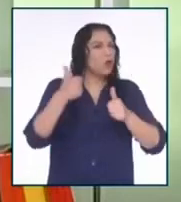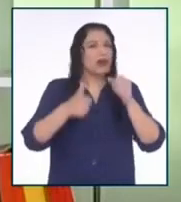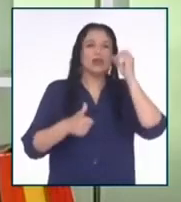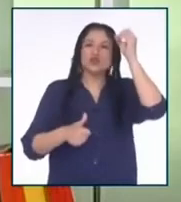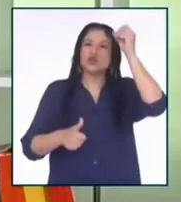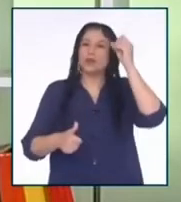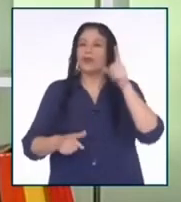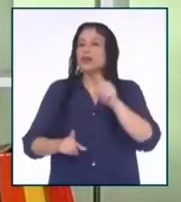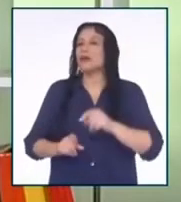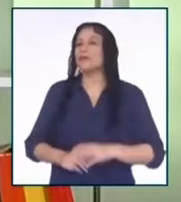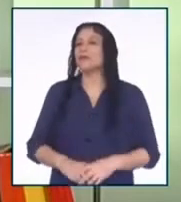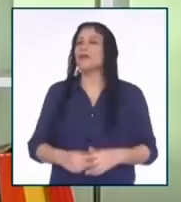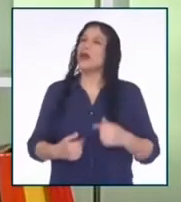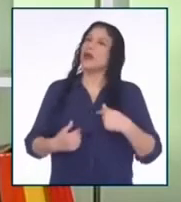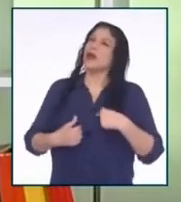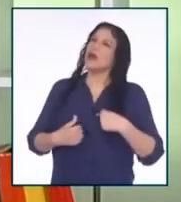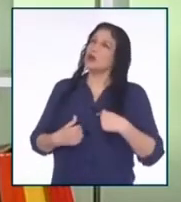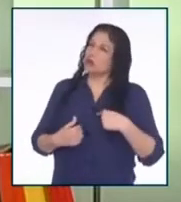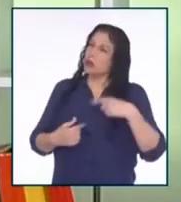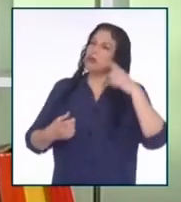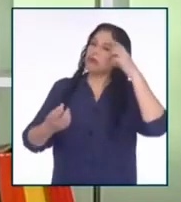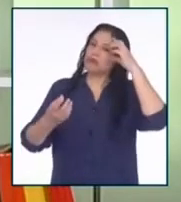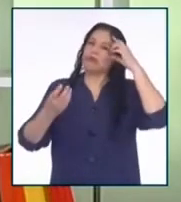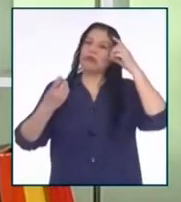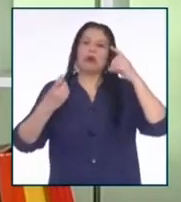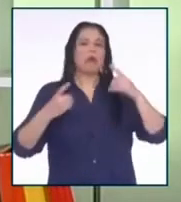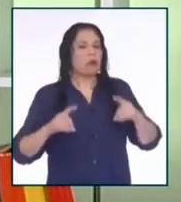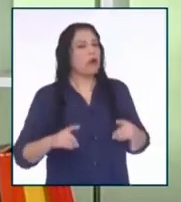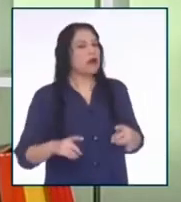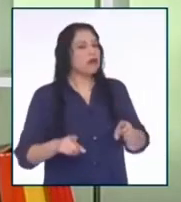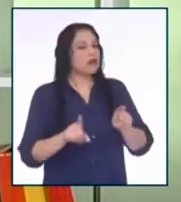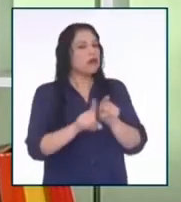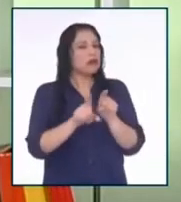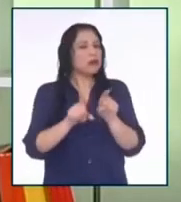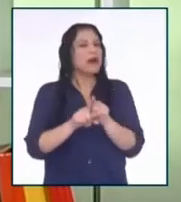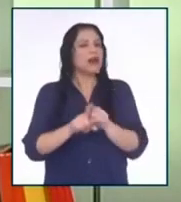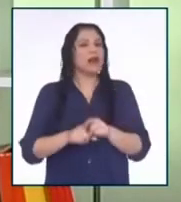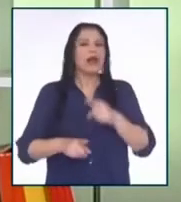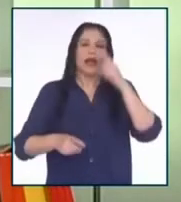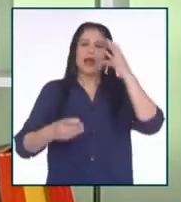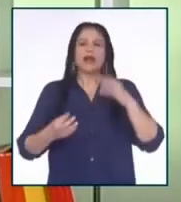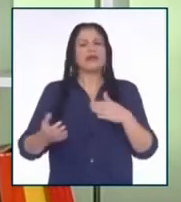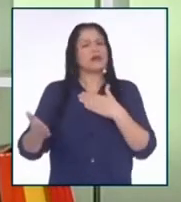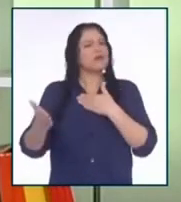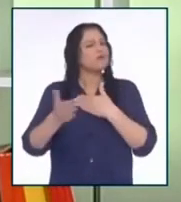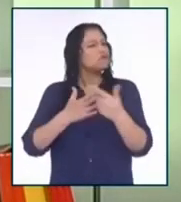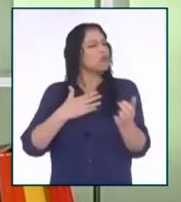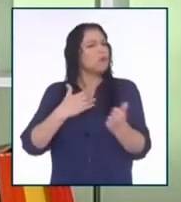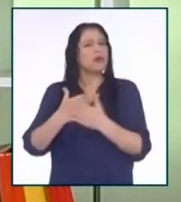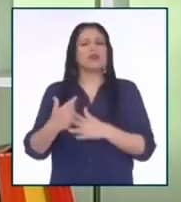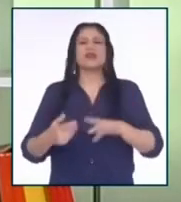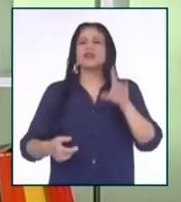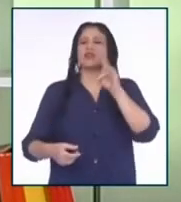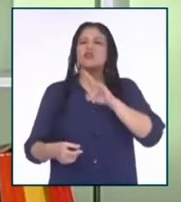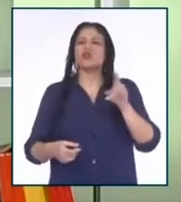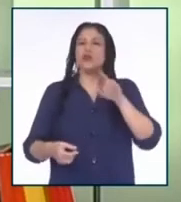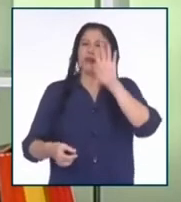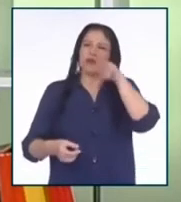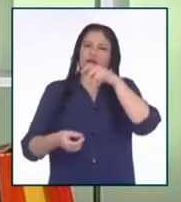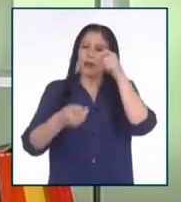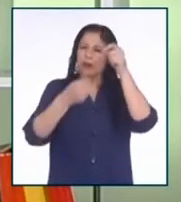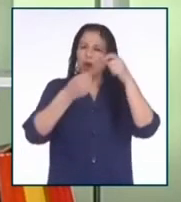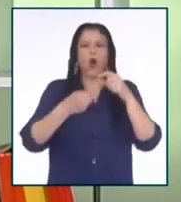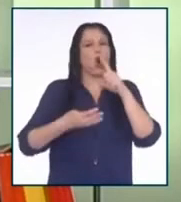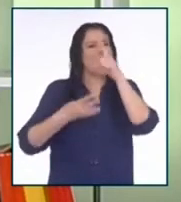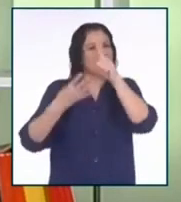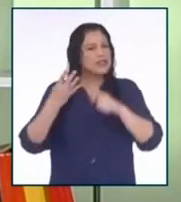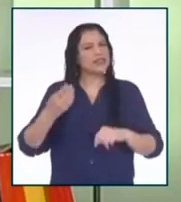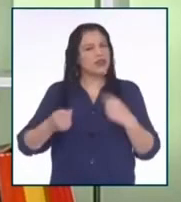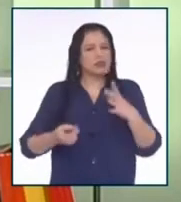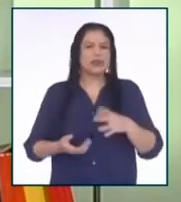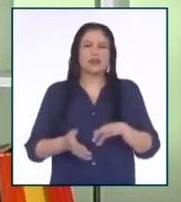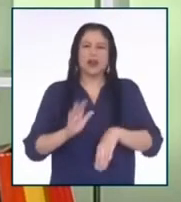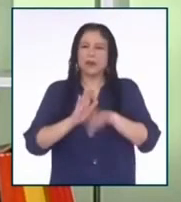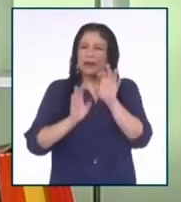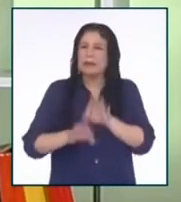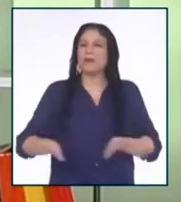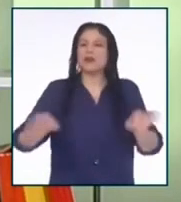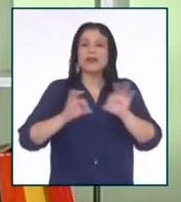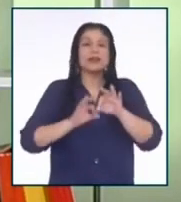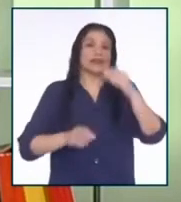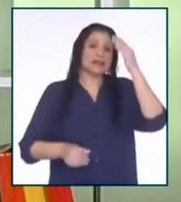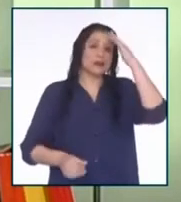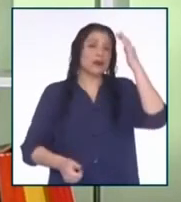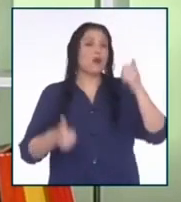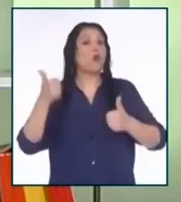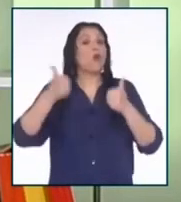opinan? Yo estoy de acuerdo con Stephanie, profesora. Creo que no importa si utilizamos una rúbrica o una lista de cotejo. Lo importante es